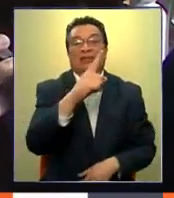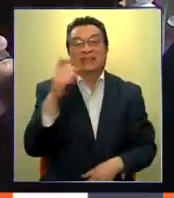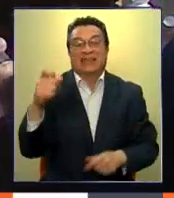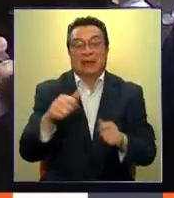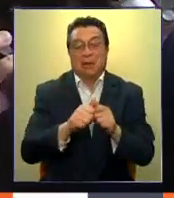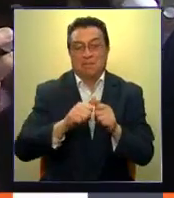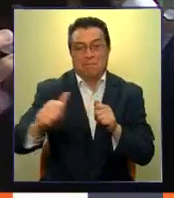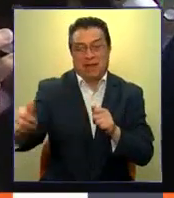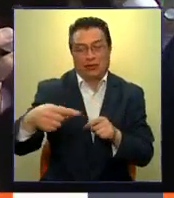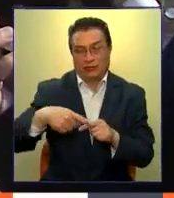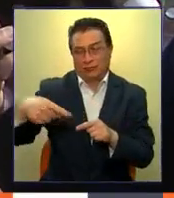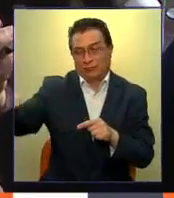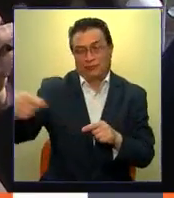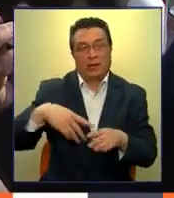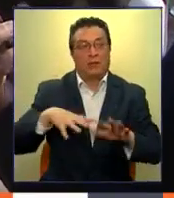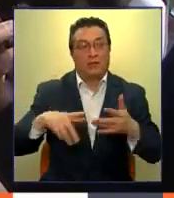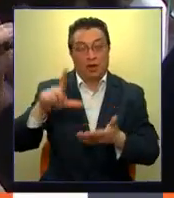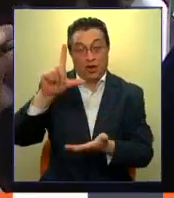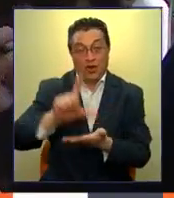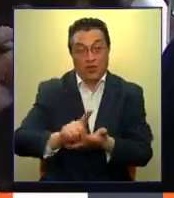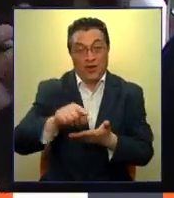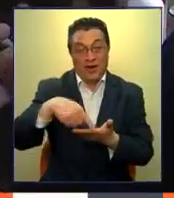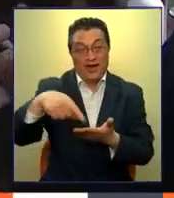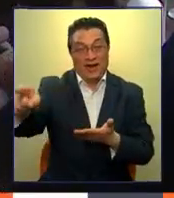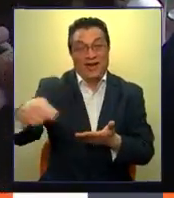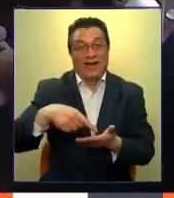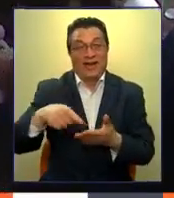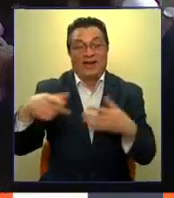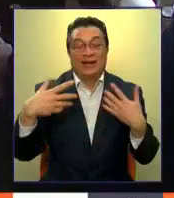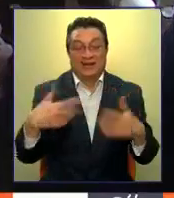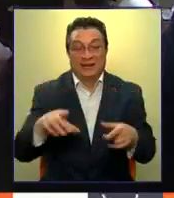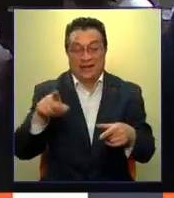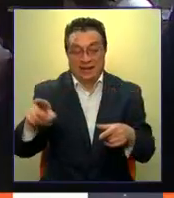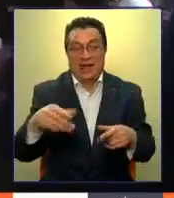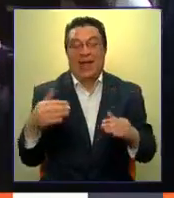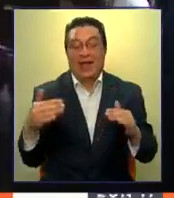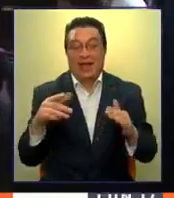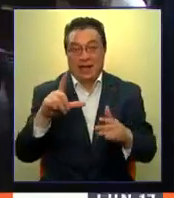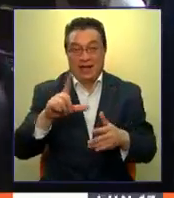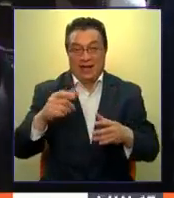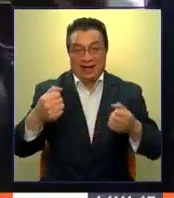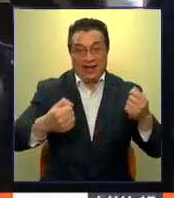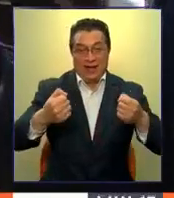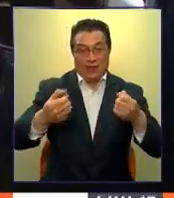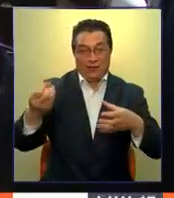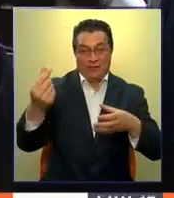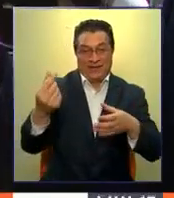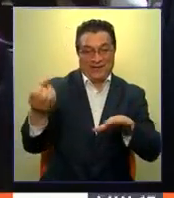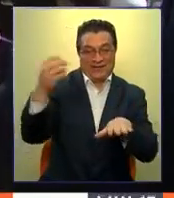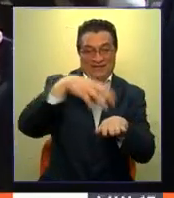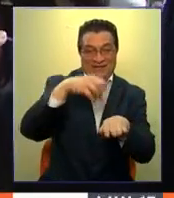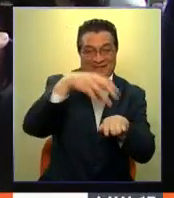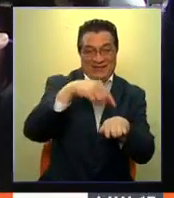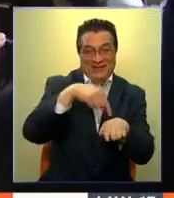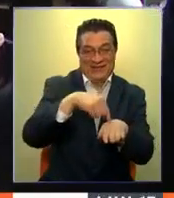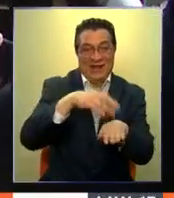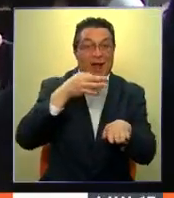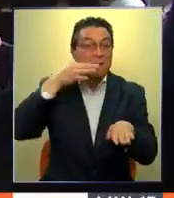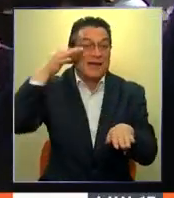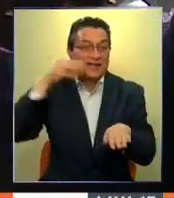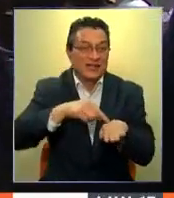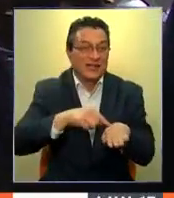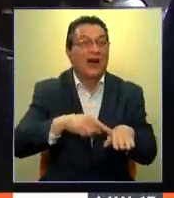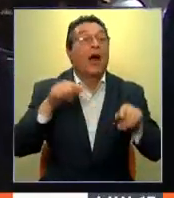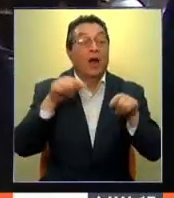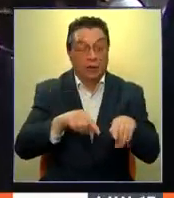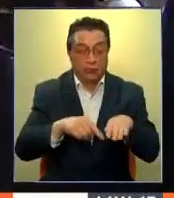aproximados del lugar donde estaba este vehículo de valores una vez en el lugar estos sujetos a través